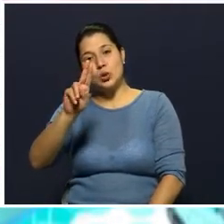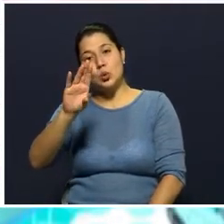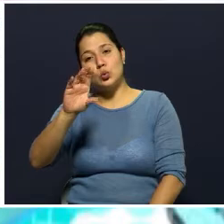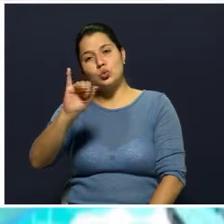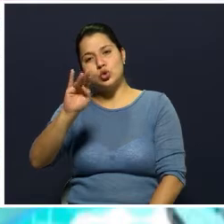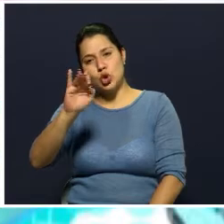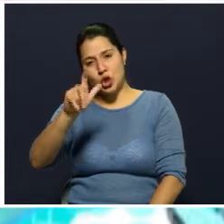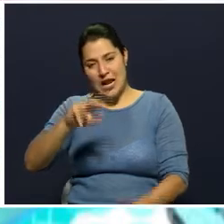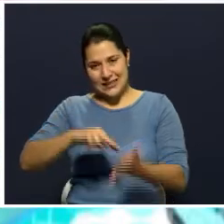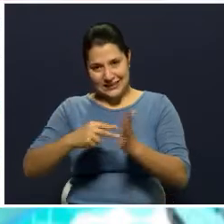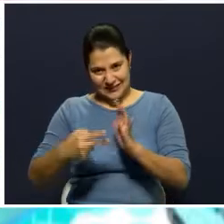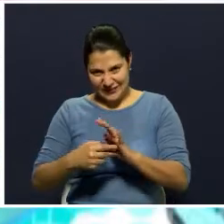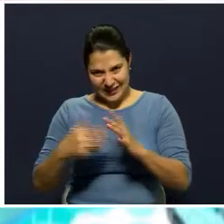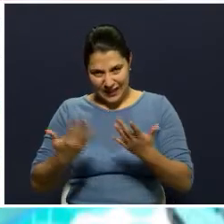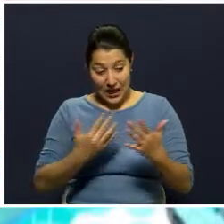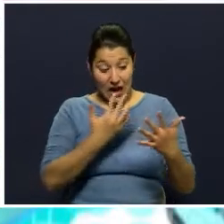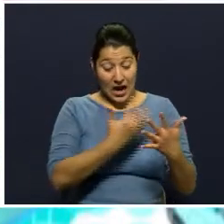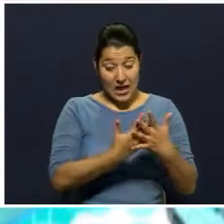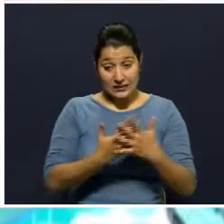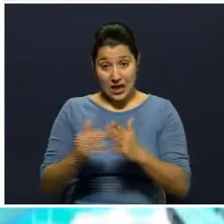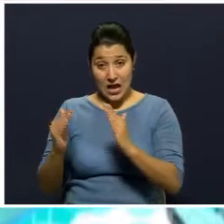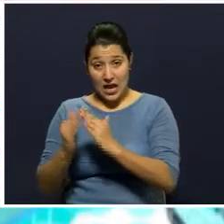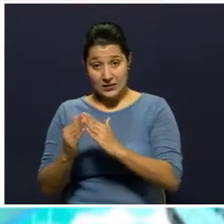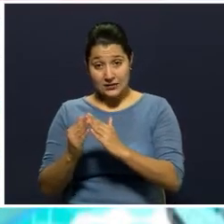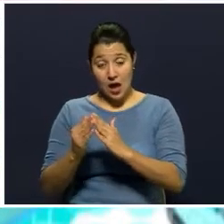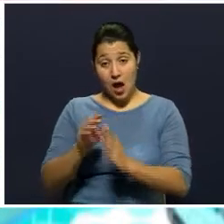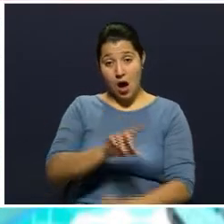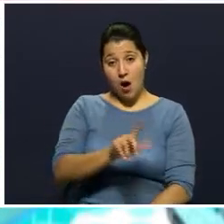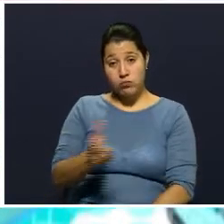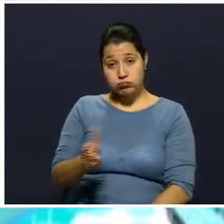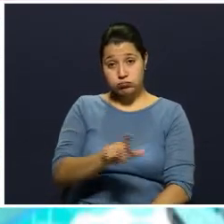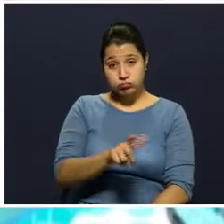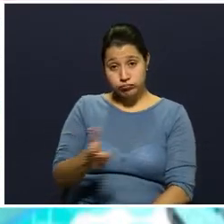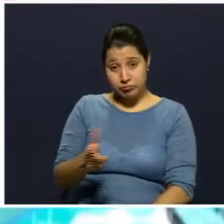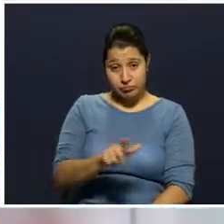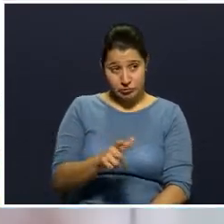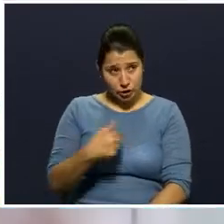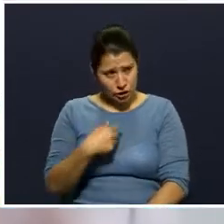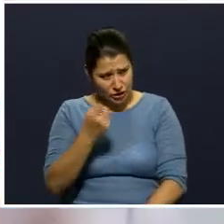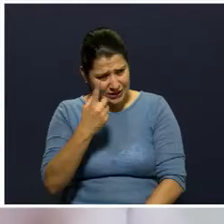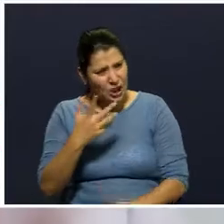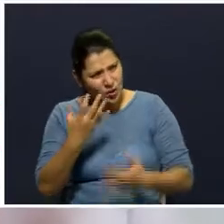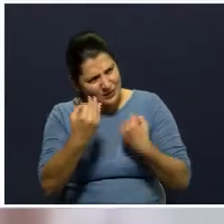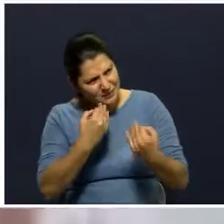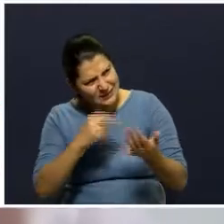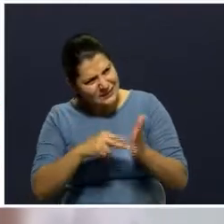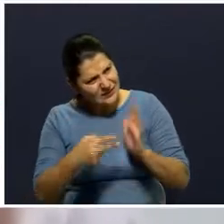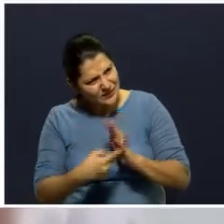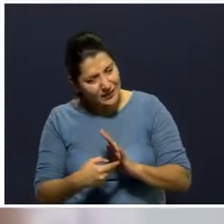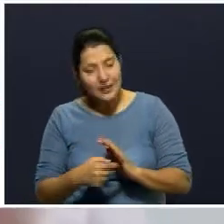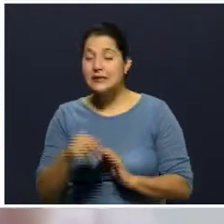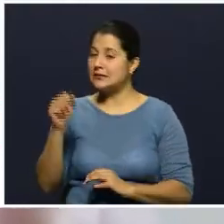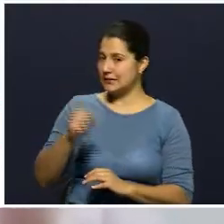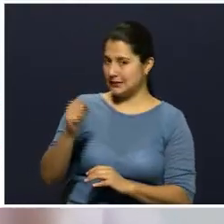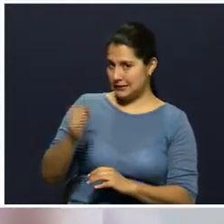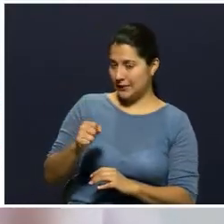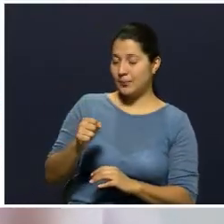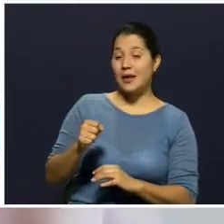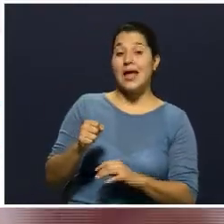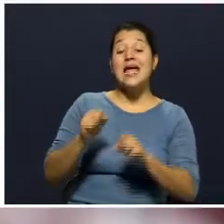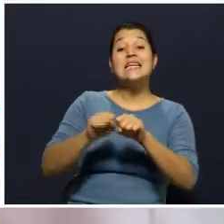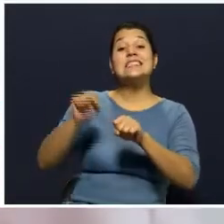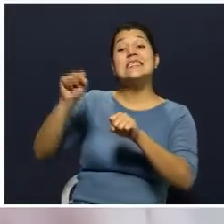de libertad que ya no van a estar en un centro penal, sino, entiendo, en sus casas? Así es,